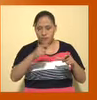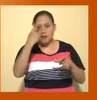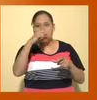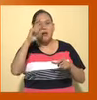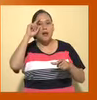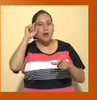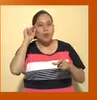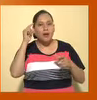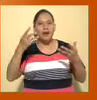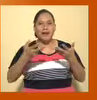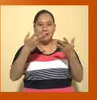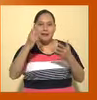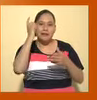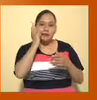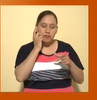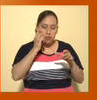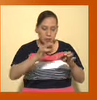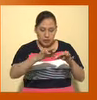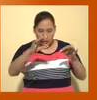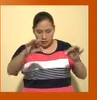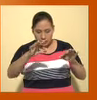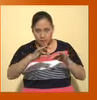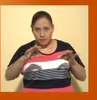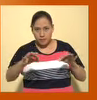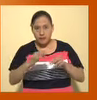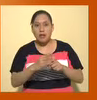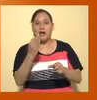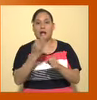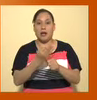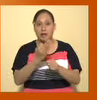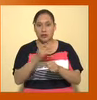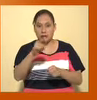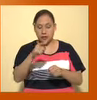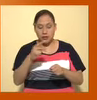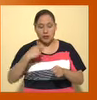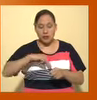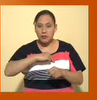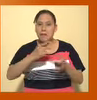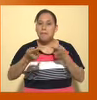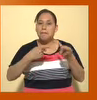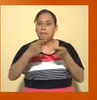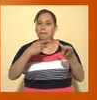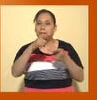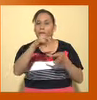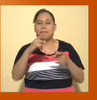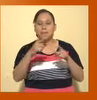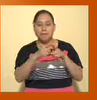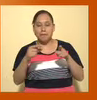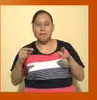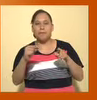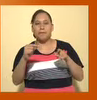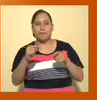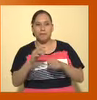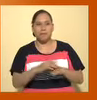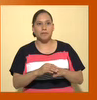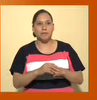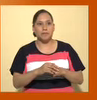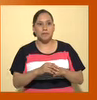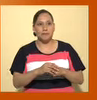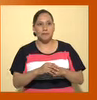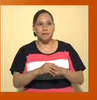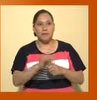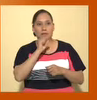hoja de la lechuga. Claro, okay. Sí, nada más. Y ahorita vamos a preparar nuestro pie. Buenísimo. Bueno, está